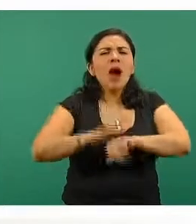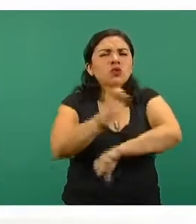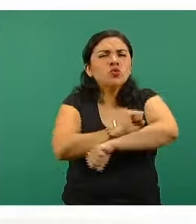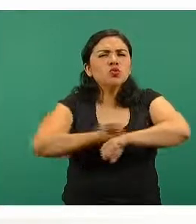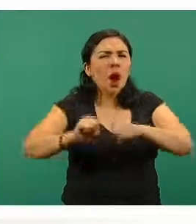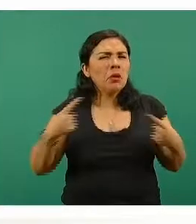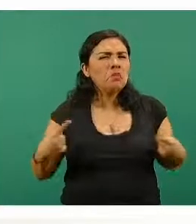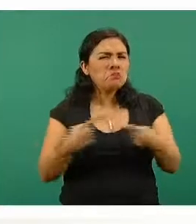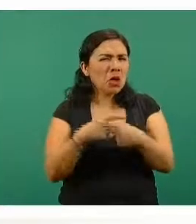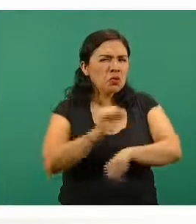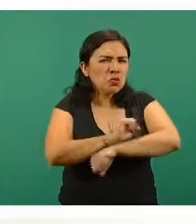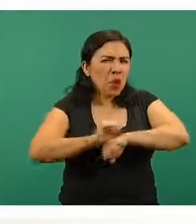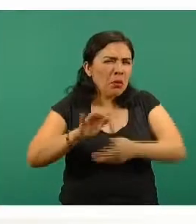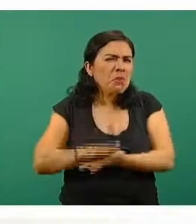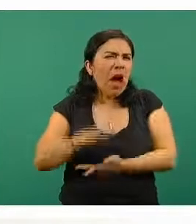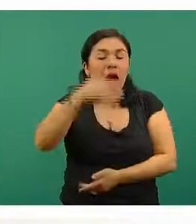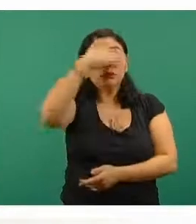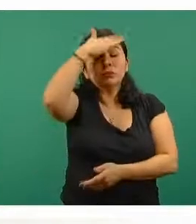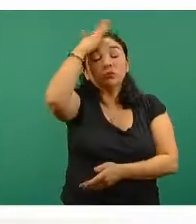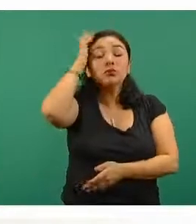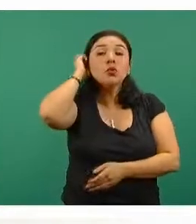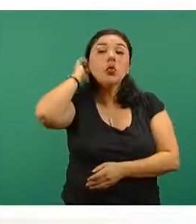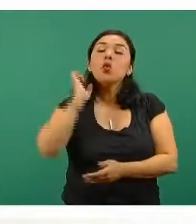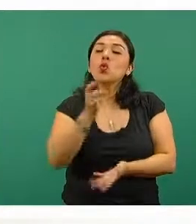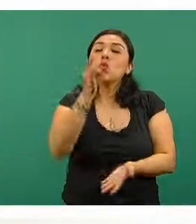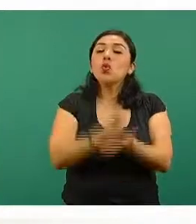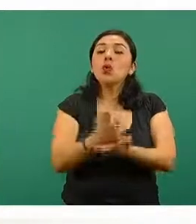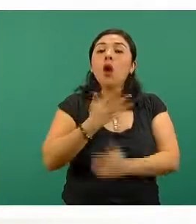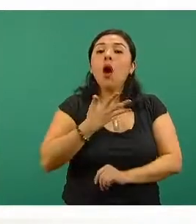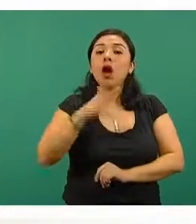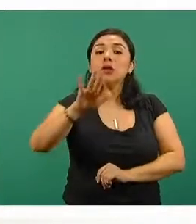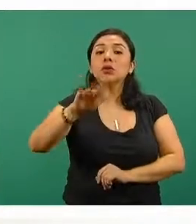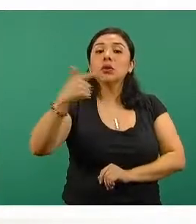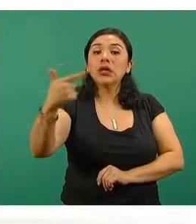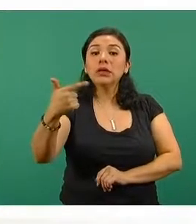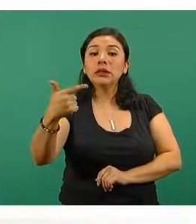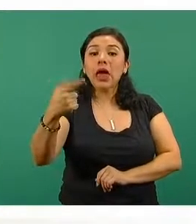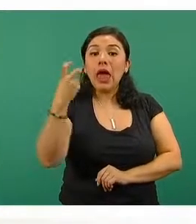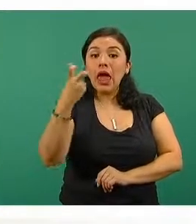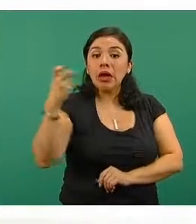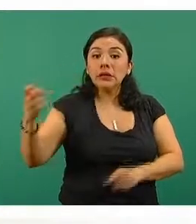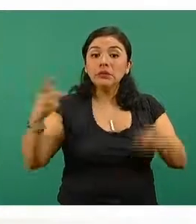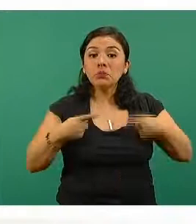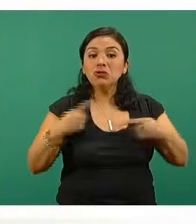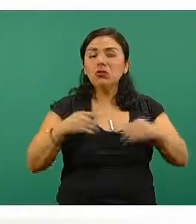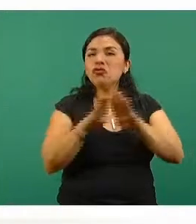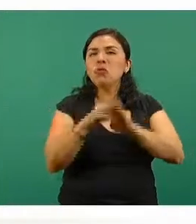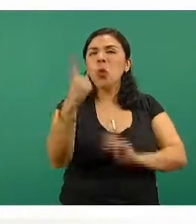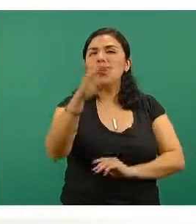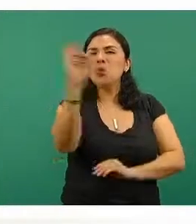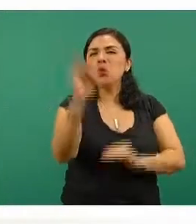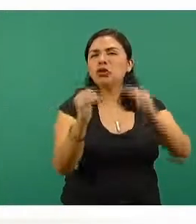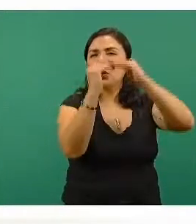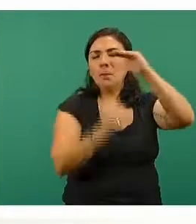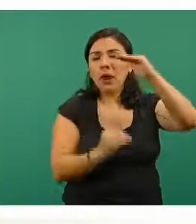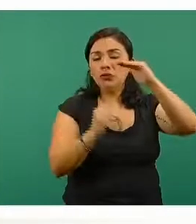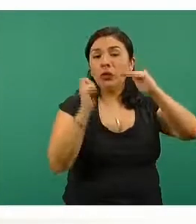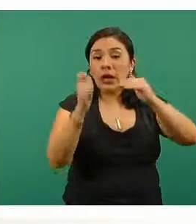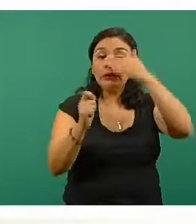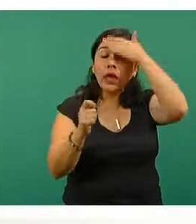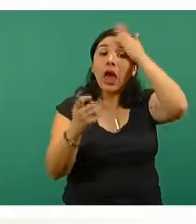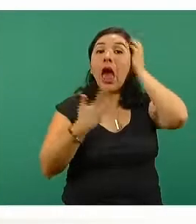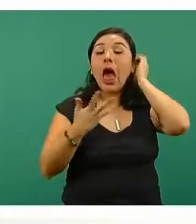leves, en su gran mayoría, y solamente 57 de esos casos, menos del 1% o aproximadamente el